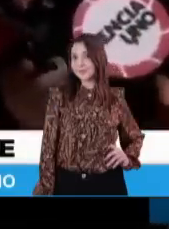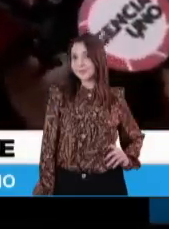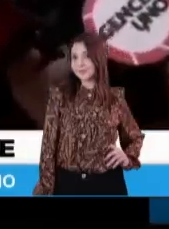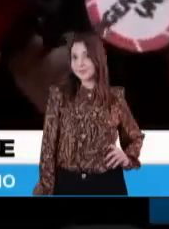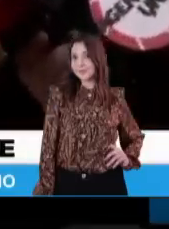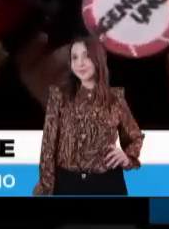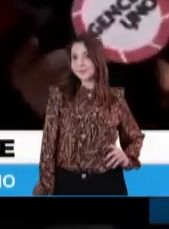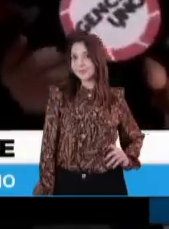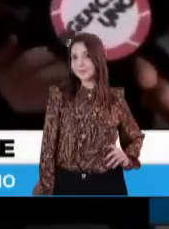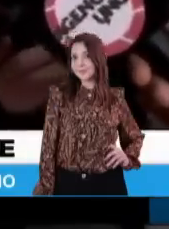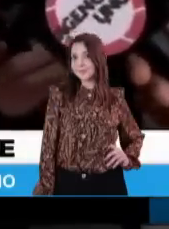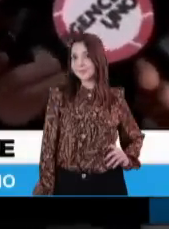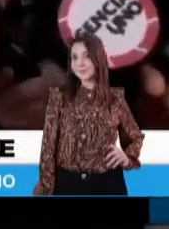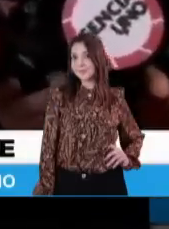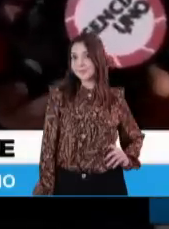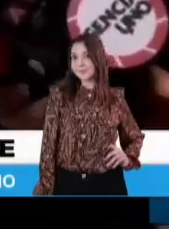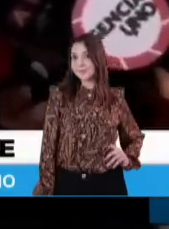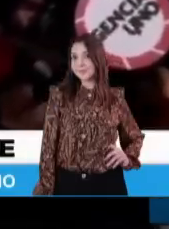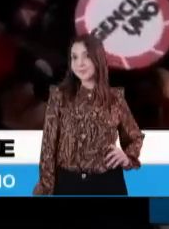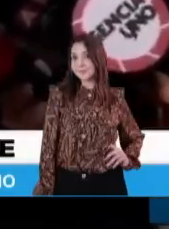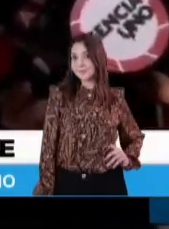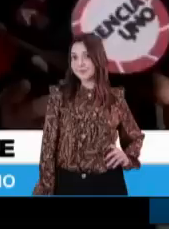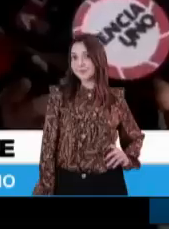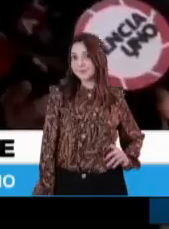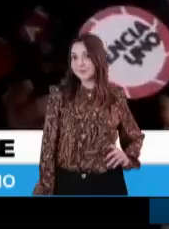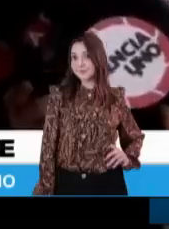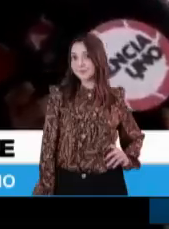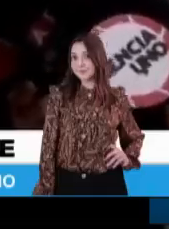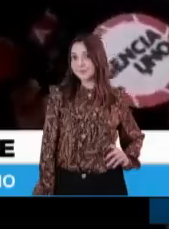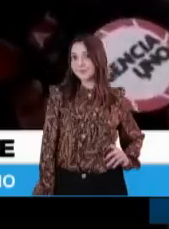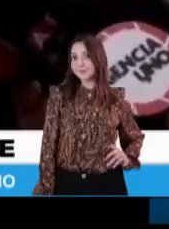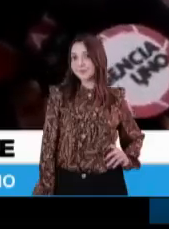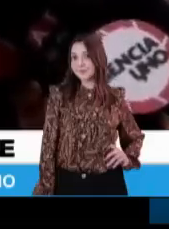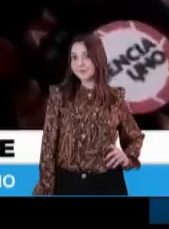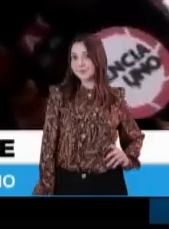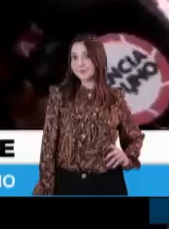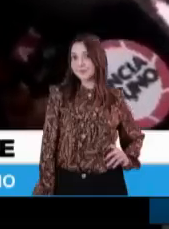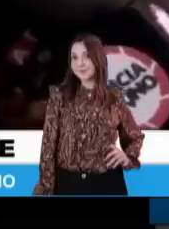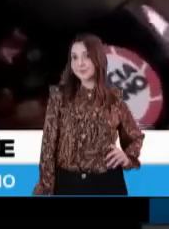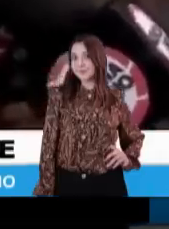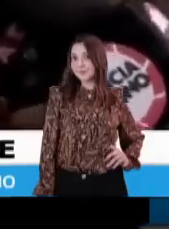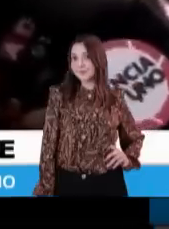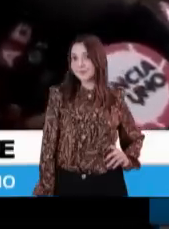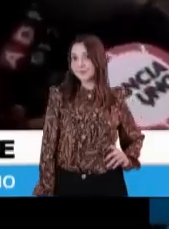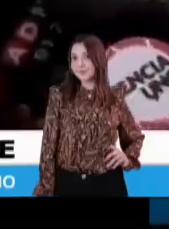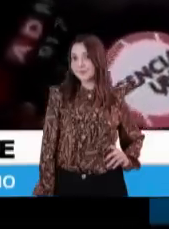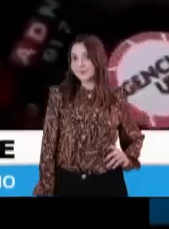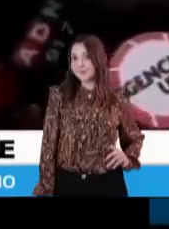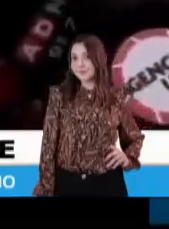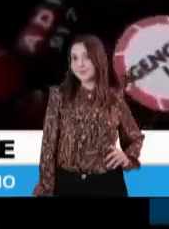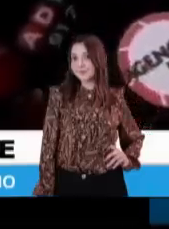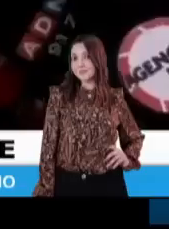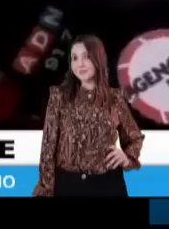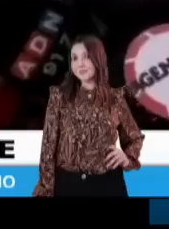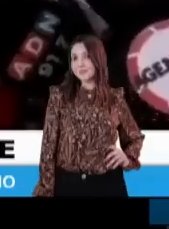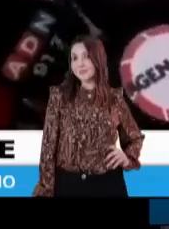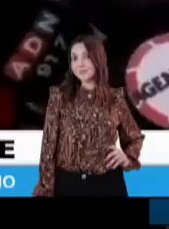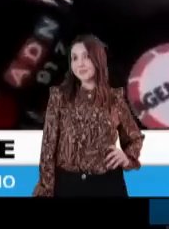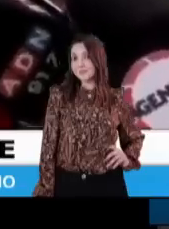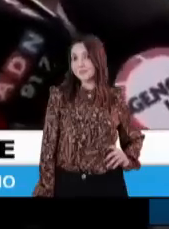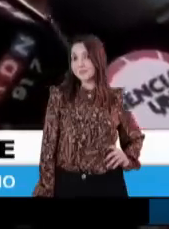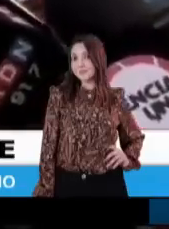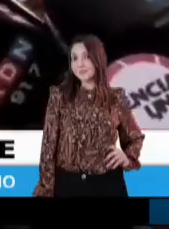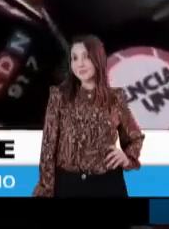el escenario en que triunfe el rechazo. Dice que el país tendrá que depender del veto histórico de la derecha para realizar